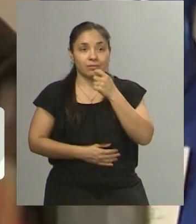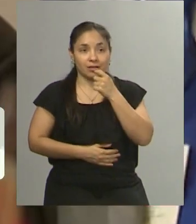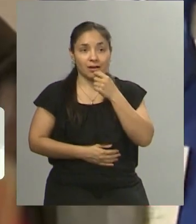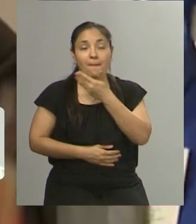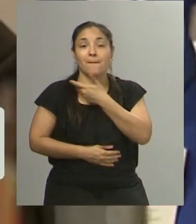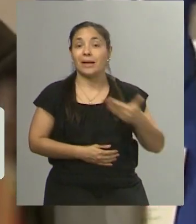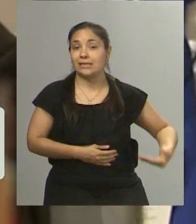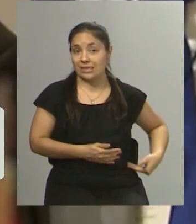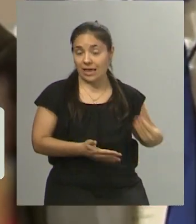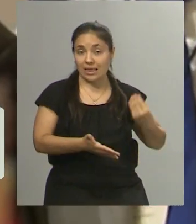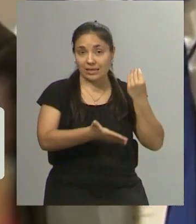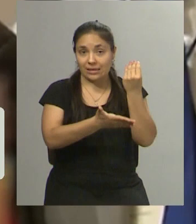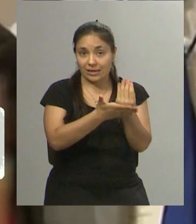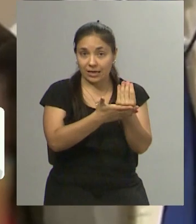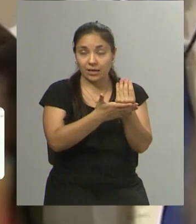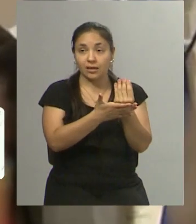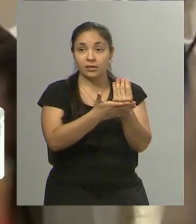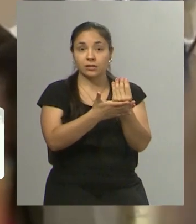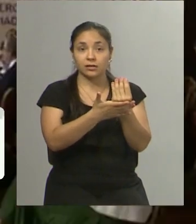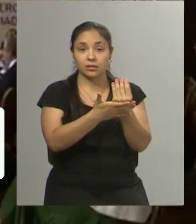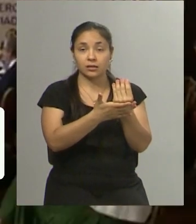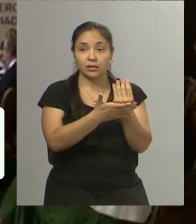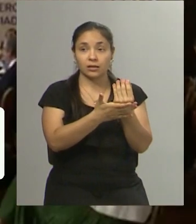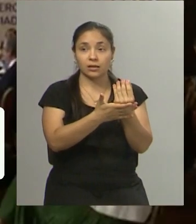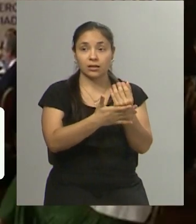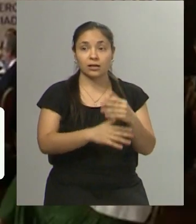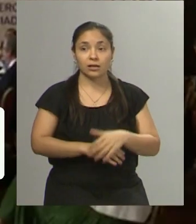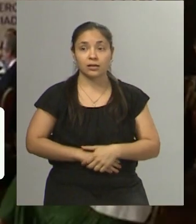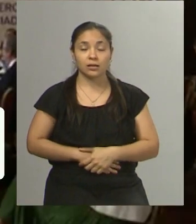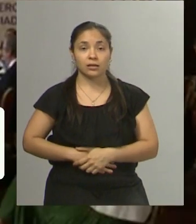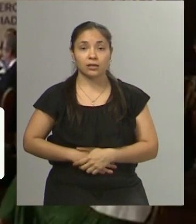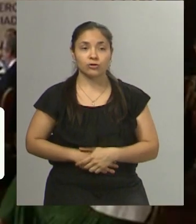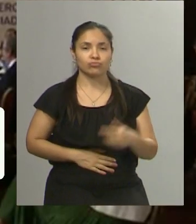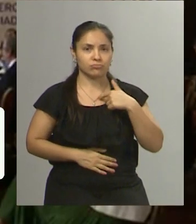Pou, por lo que vi en mi computadora,